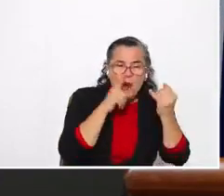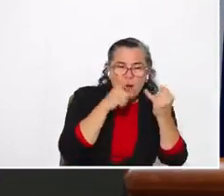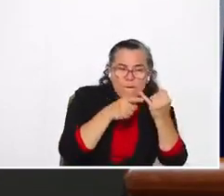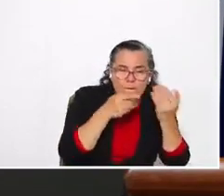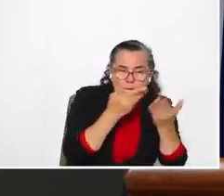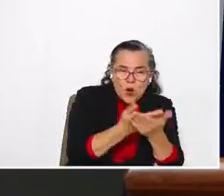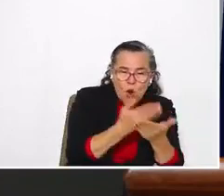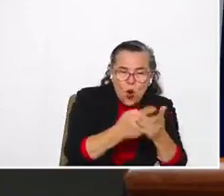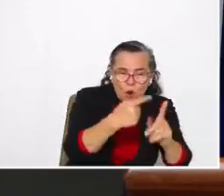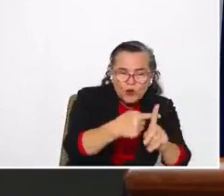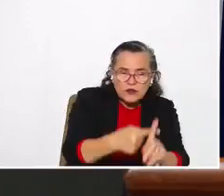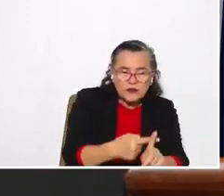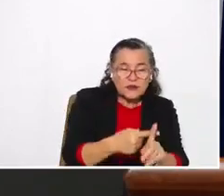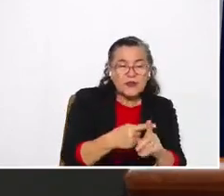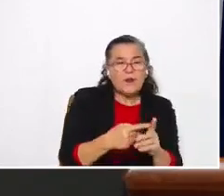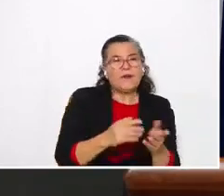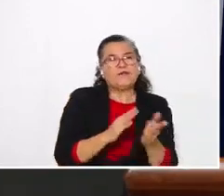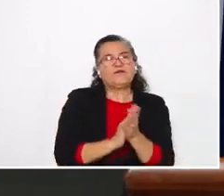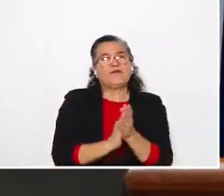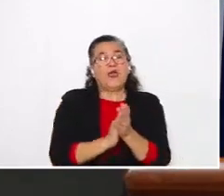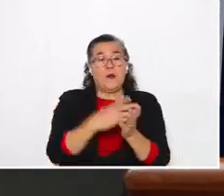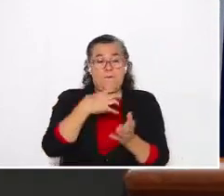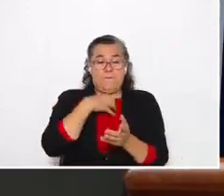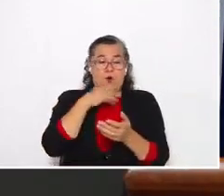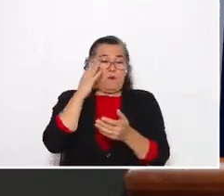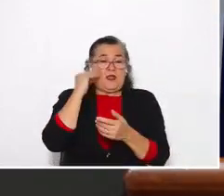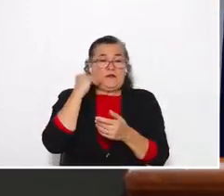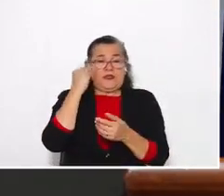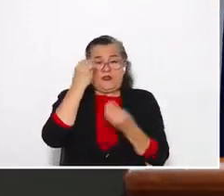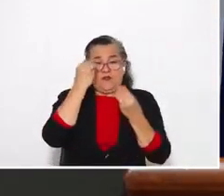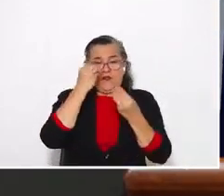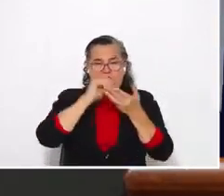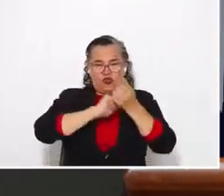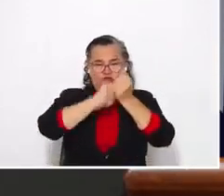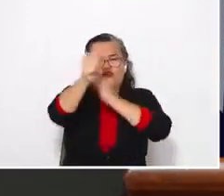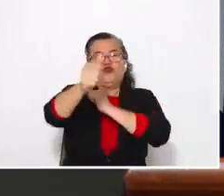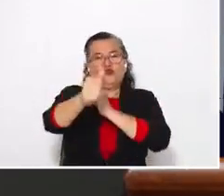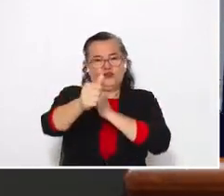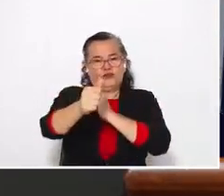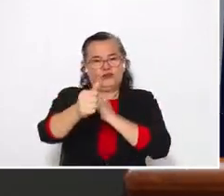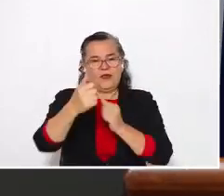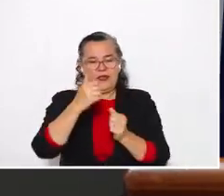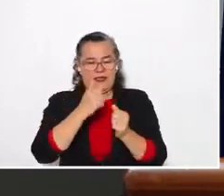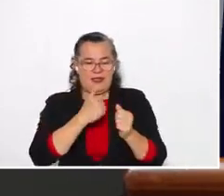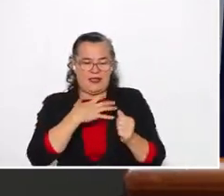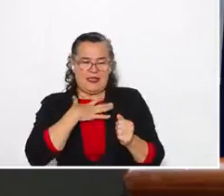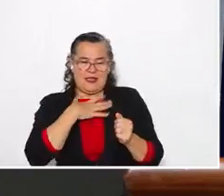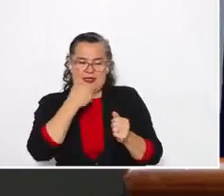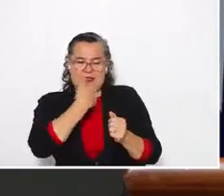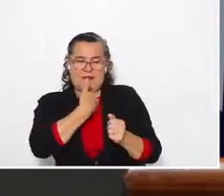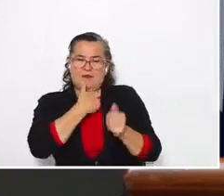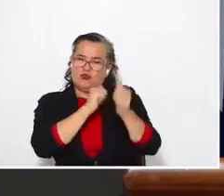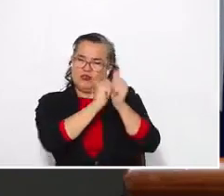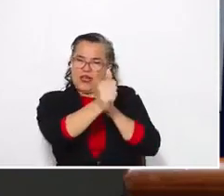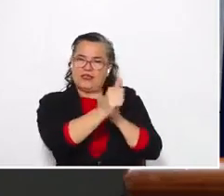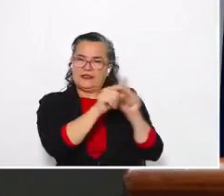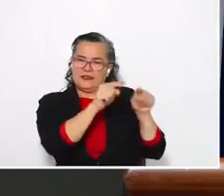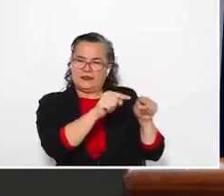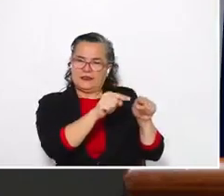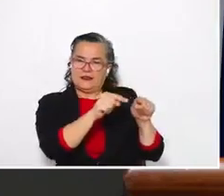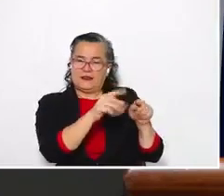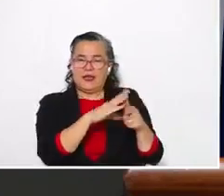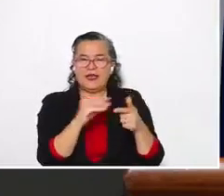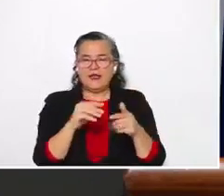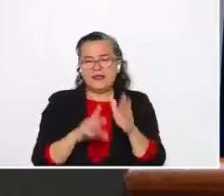propositiva, trascender a su propia experiencia de formación, trascenderse a sí misma, desarrollando